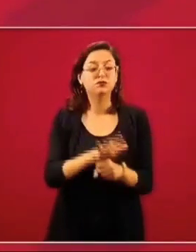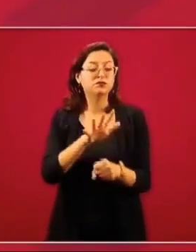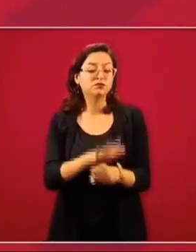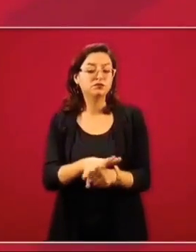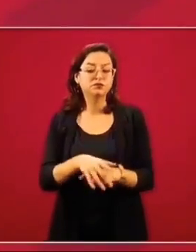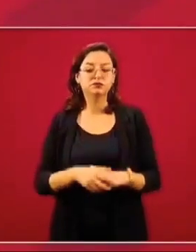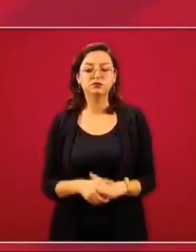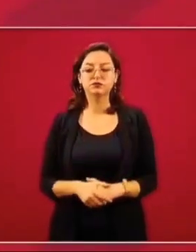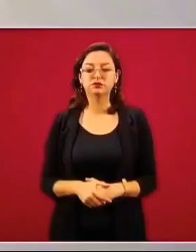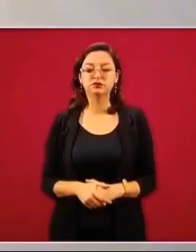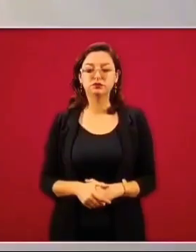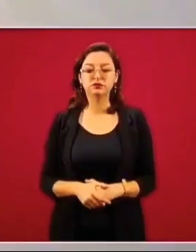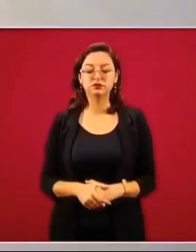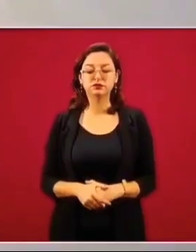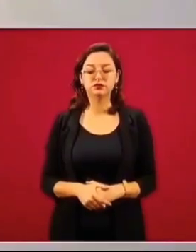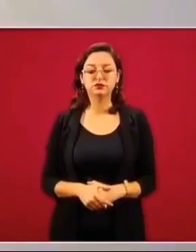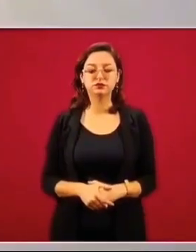Primero,